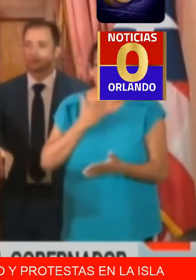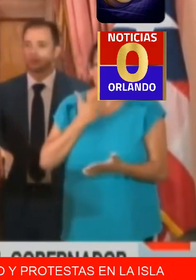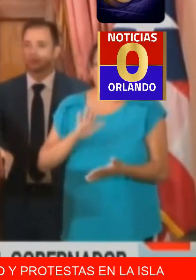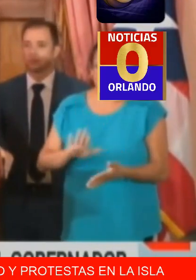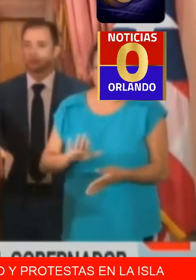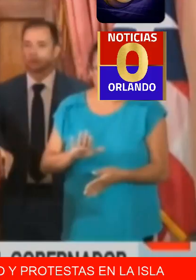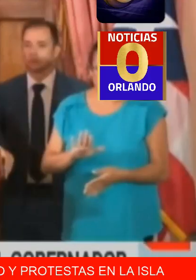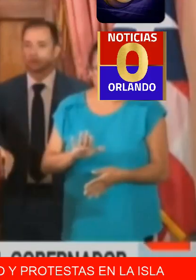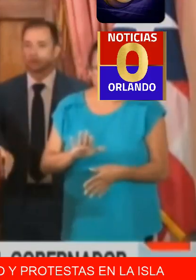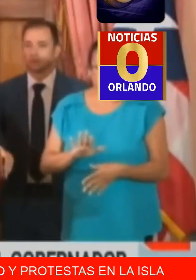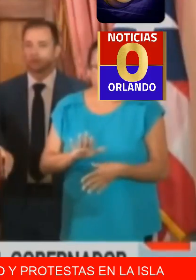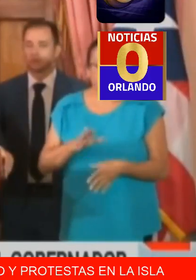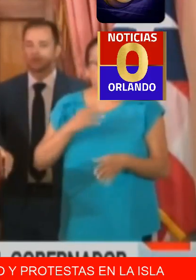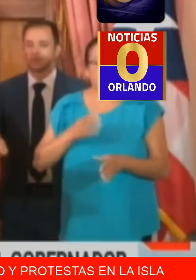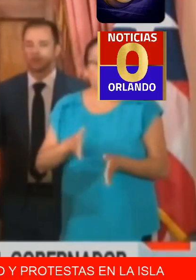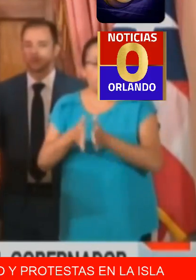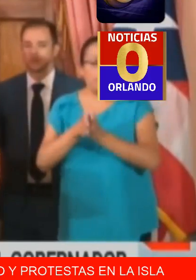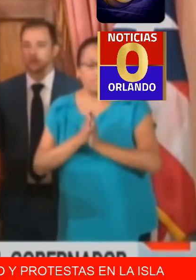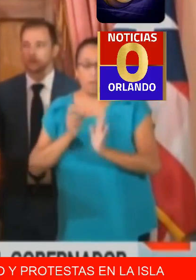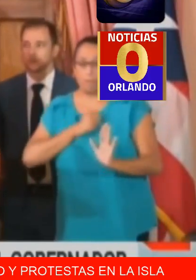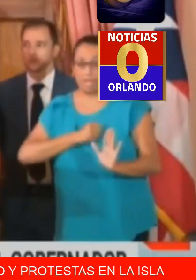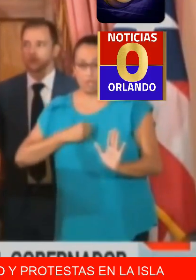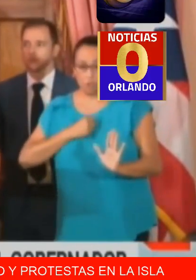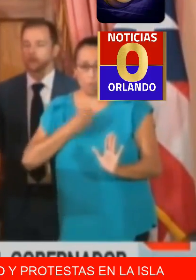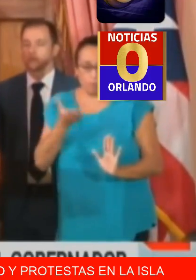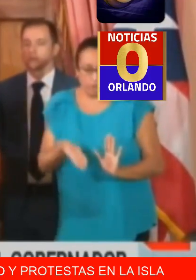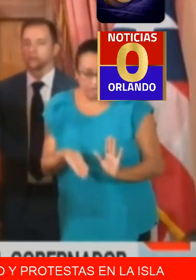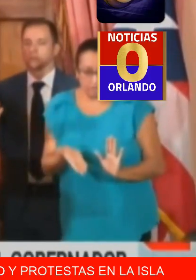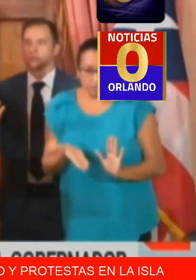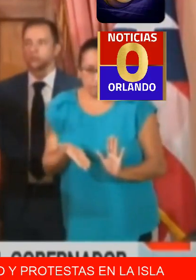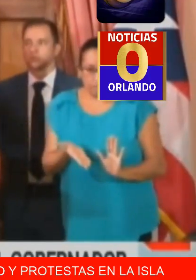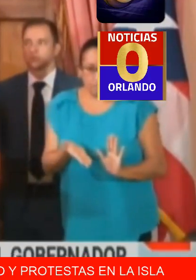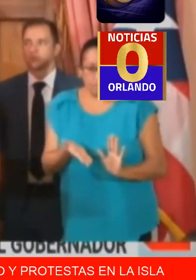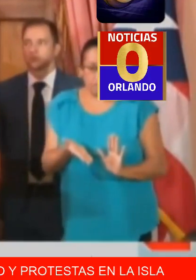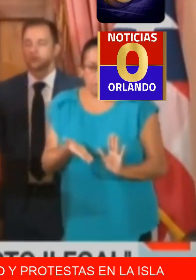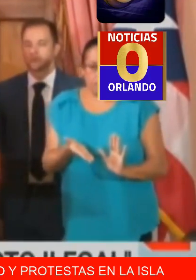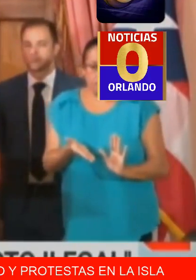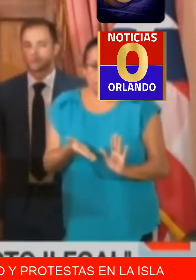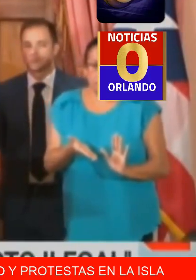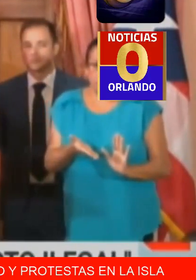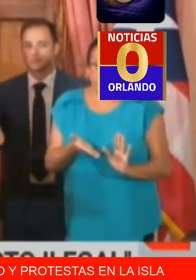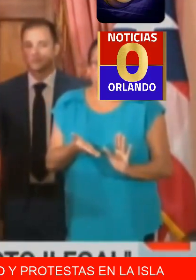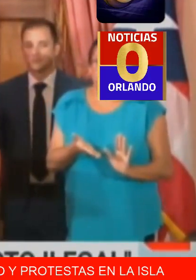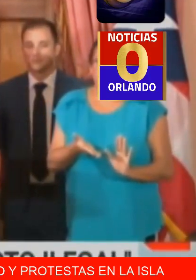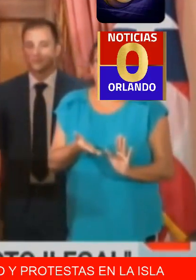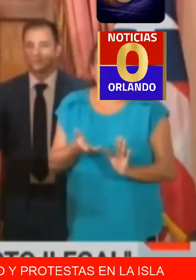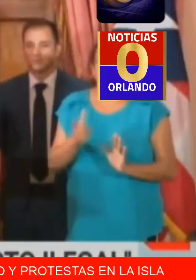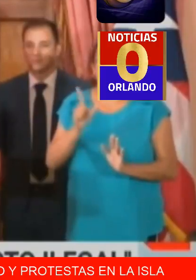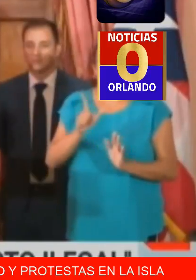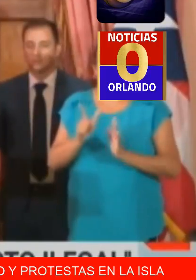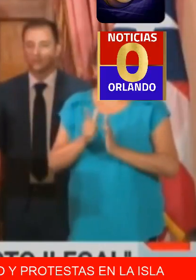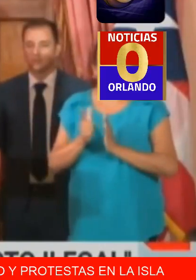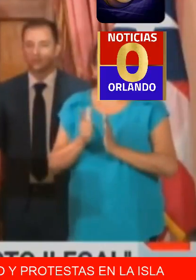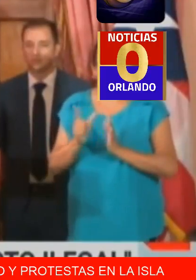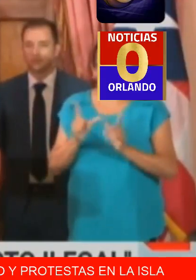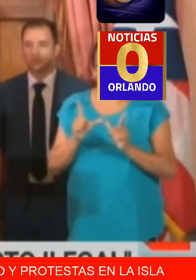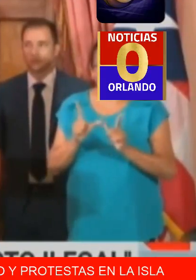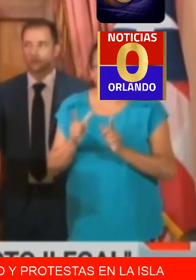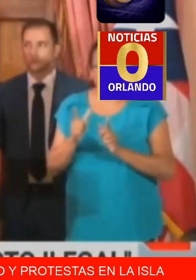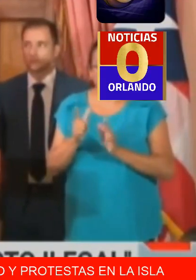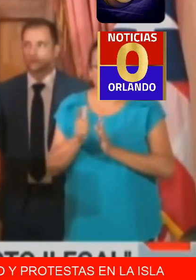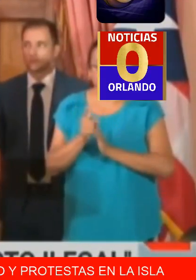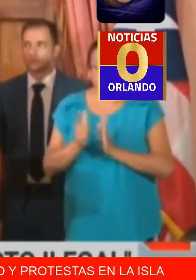disculpas por ello. El residenciamiento y el proceso de residenciamiento, ¿verdad? Yo se lo dejo a usted y a los expertos a que lo puedan evaluar,